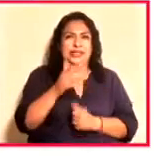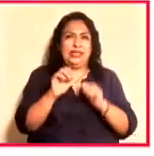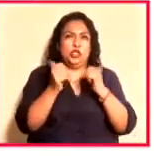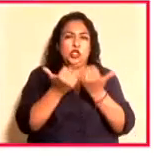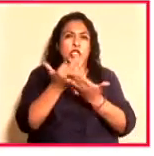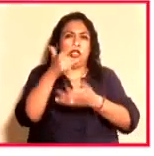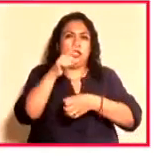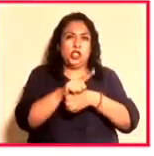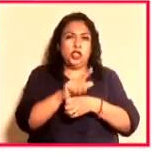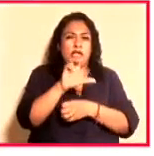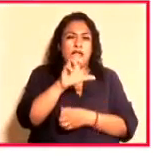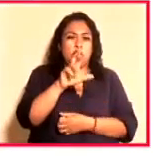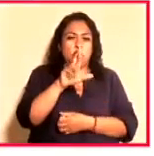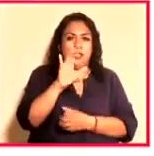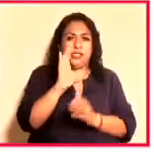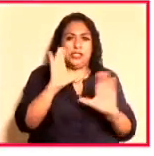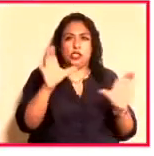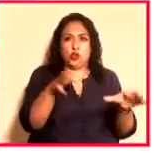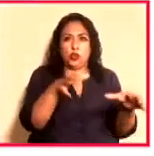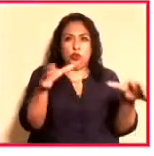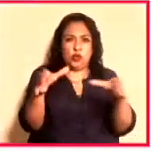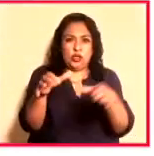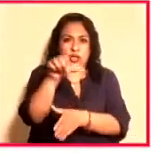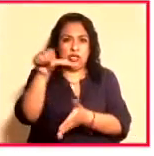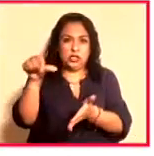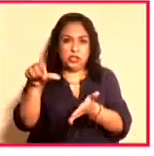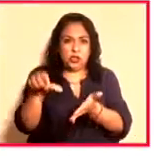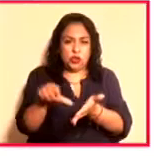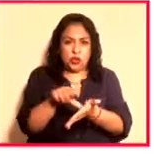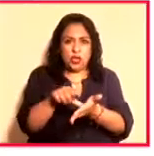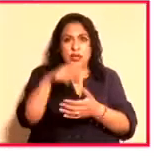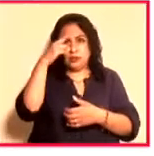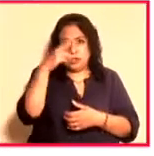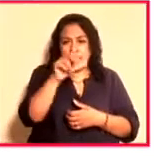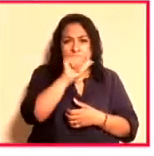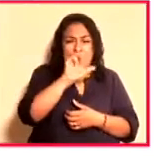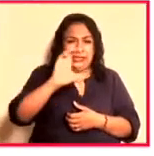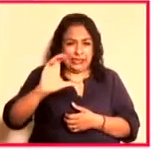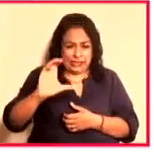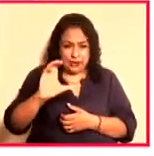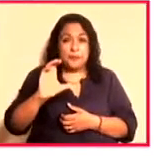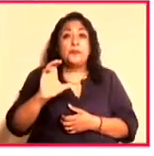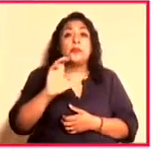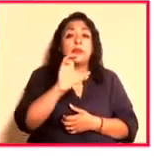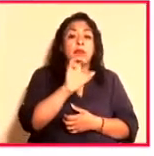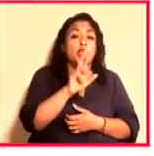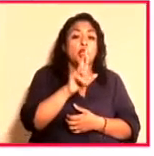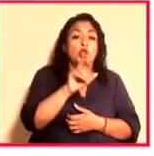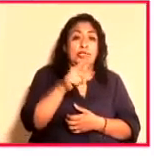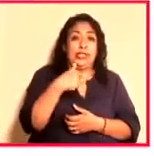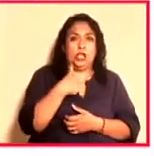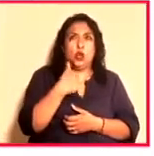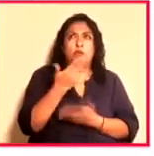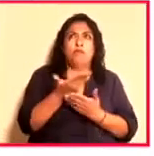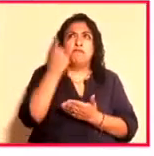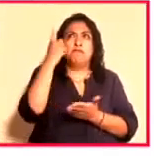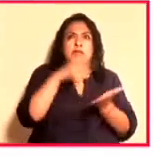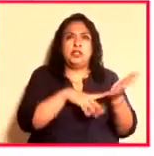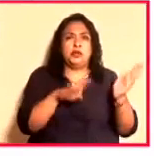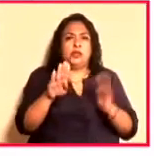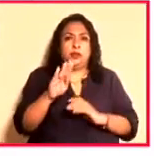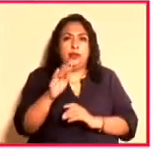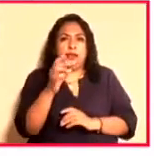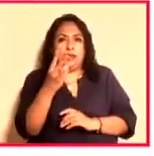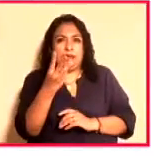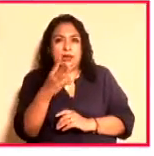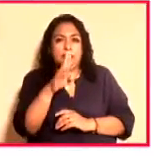Nacional de Cronistas de Comunidades y Ciudades Mexicanas, Asociación Civil, cronista desde 1993 de